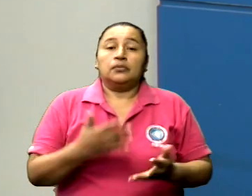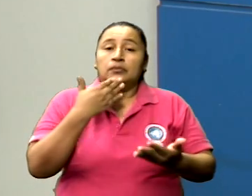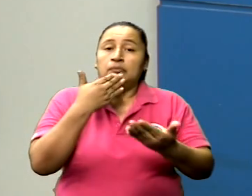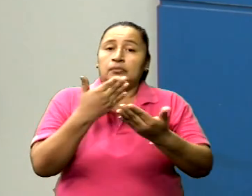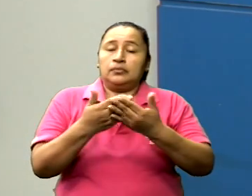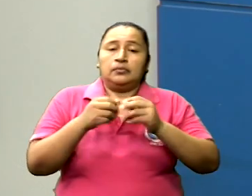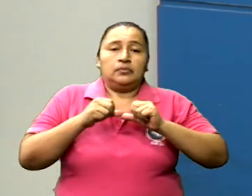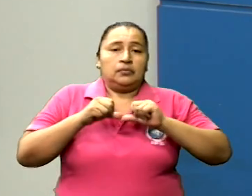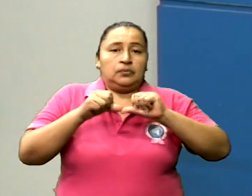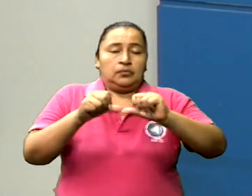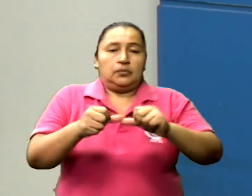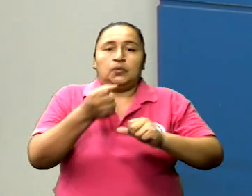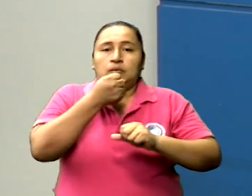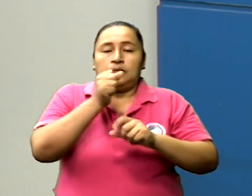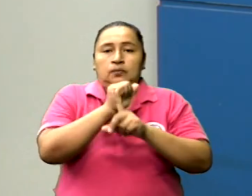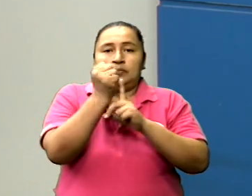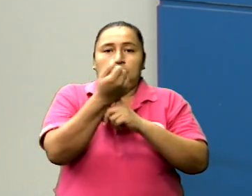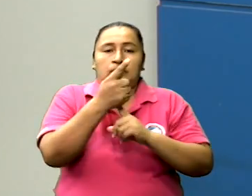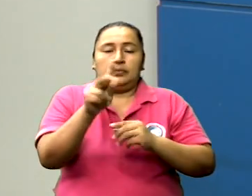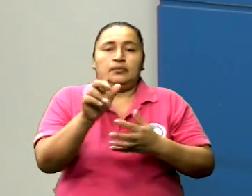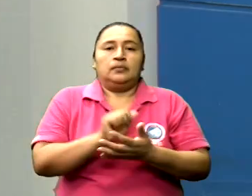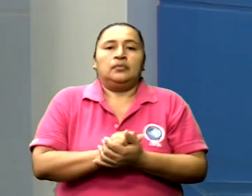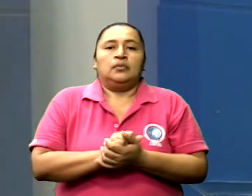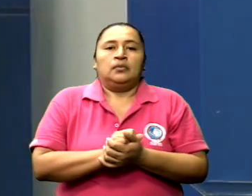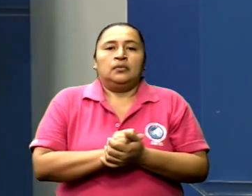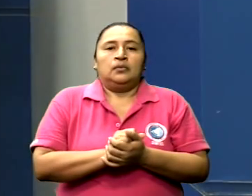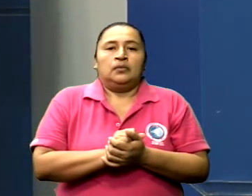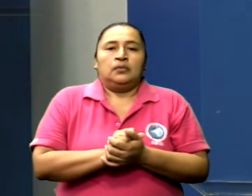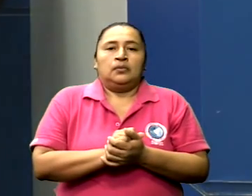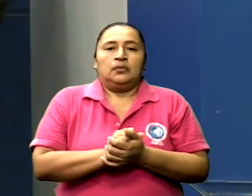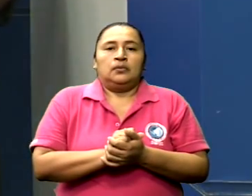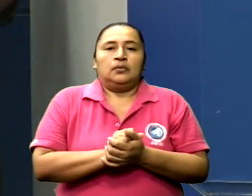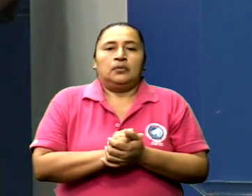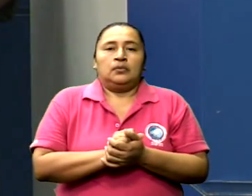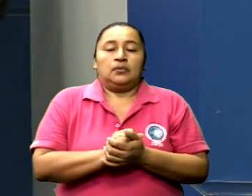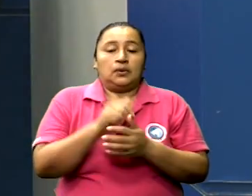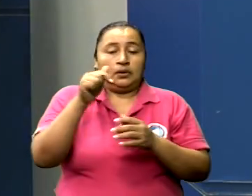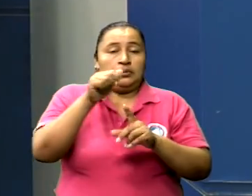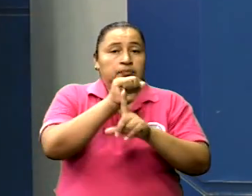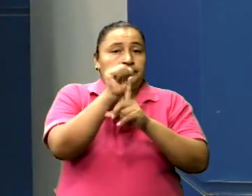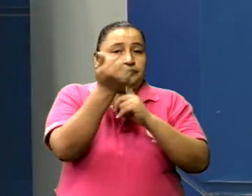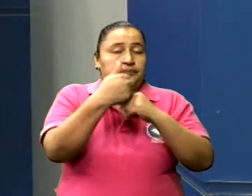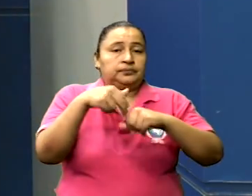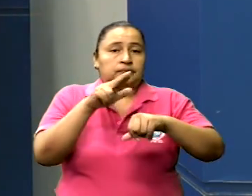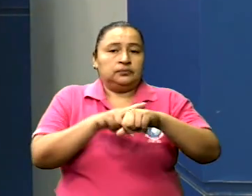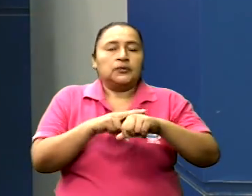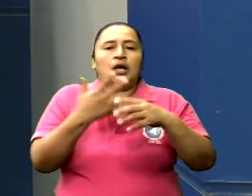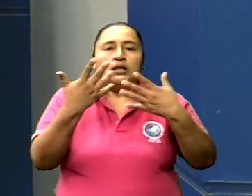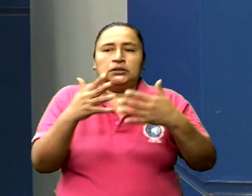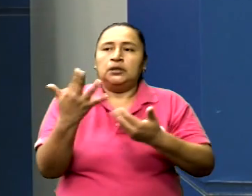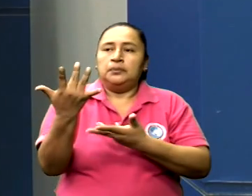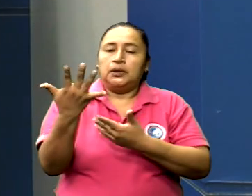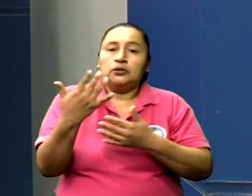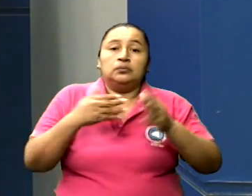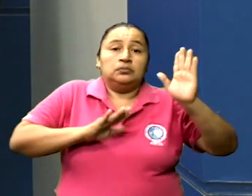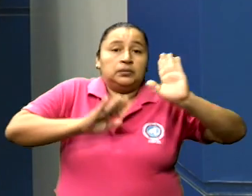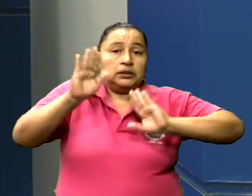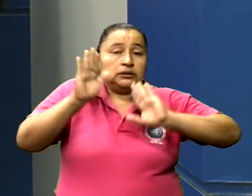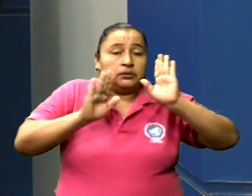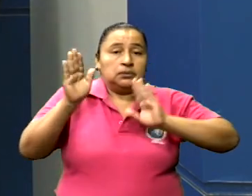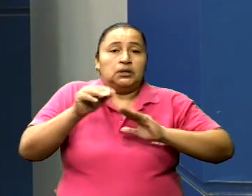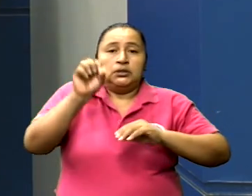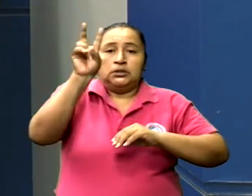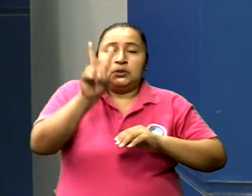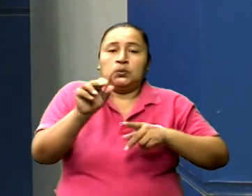Gracias por continuar con Noticias Asamblea TV. La Asamblea Nacional está preparada para participar en el